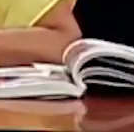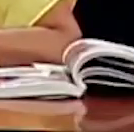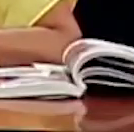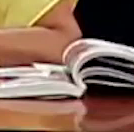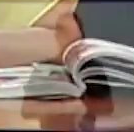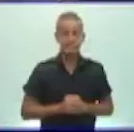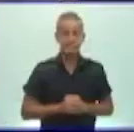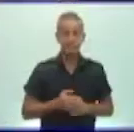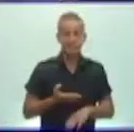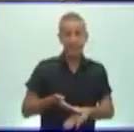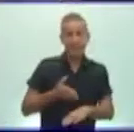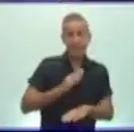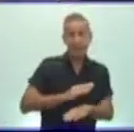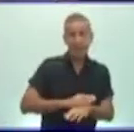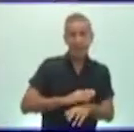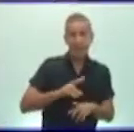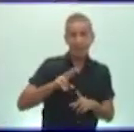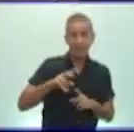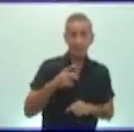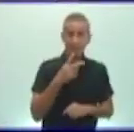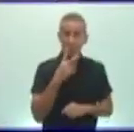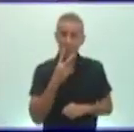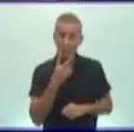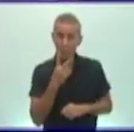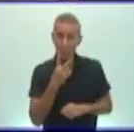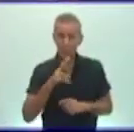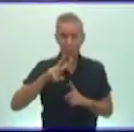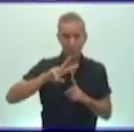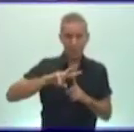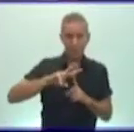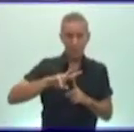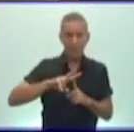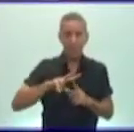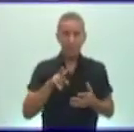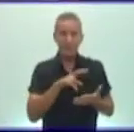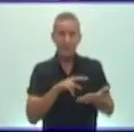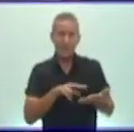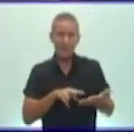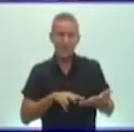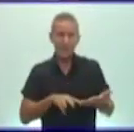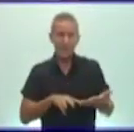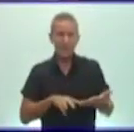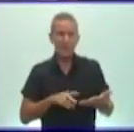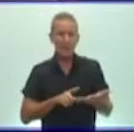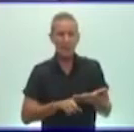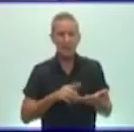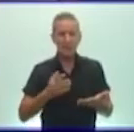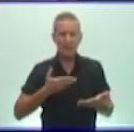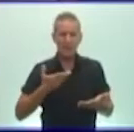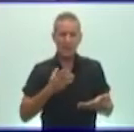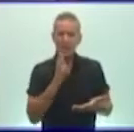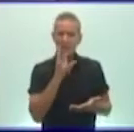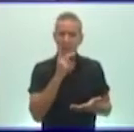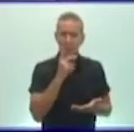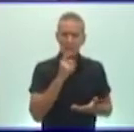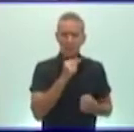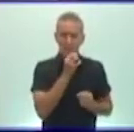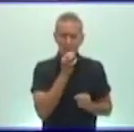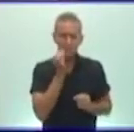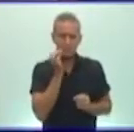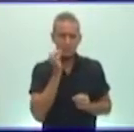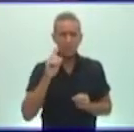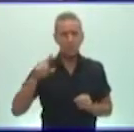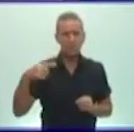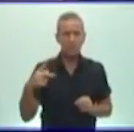Posterior a la emisión, pudieran estar leyendo este hermoso poema en silencio y luego de forma oral expresiva.